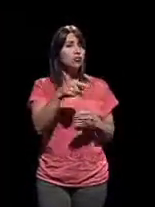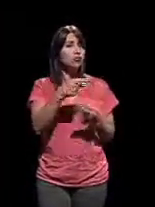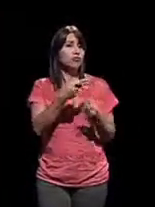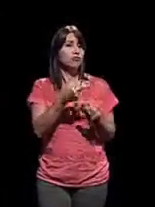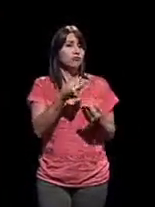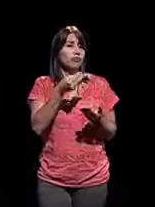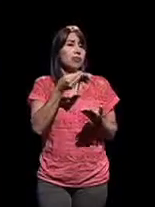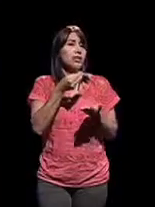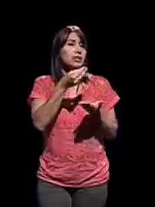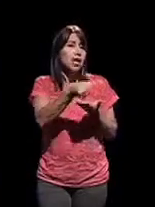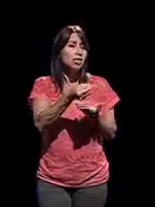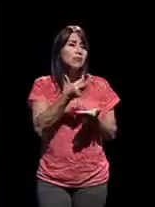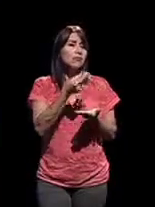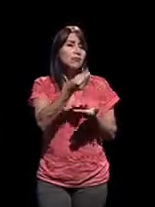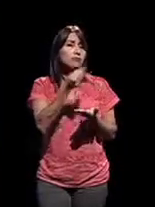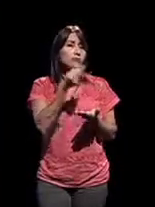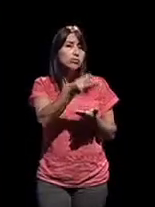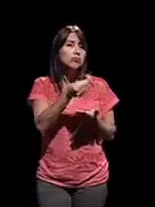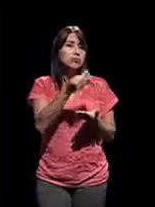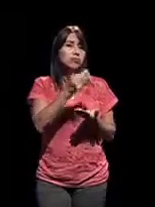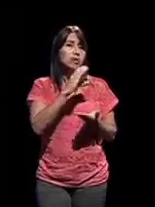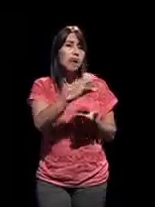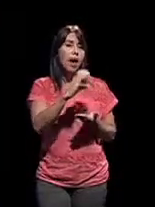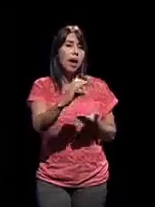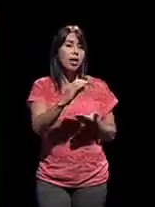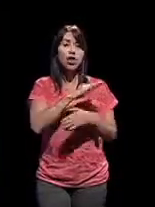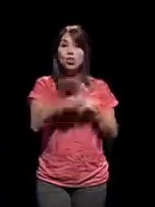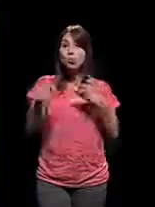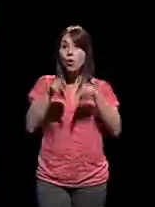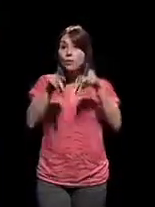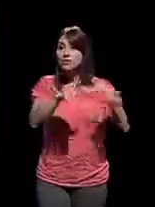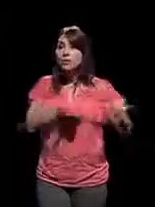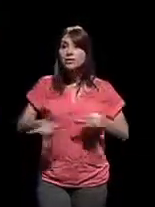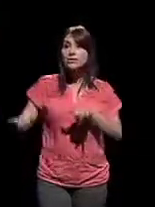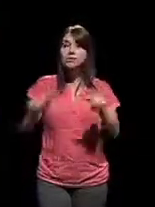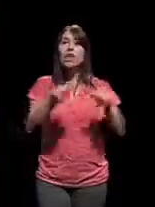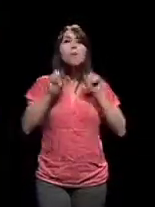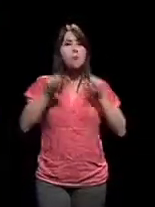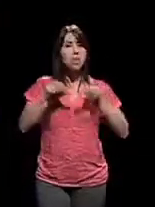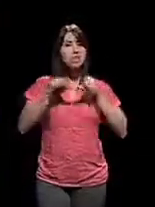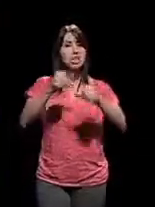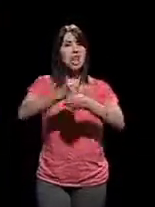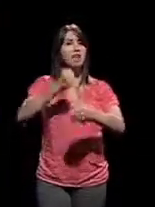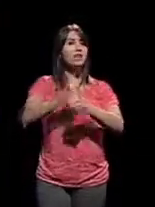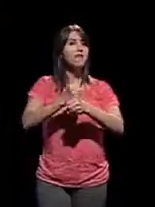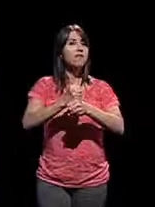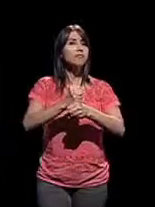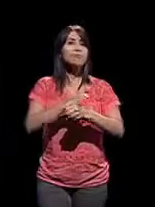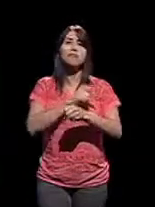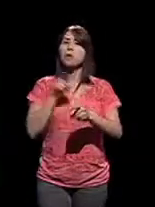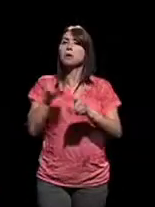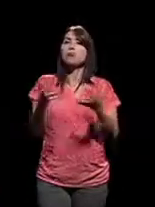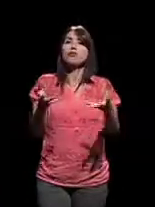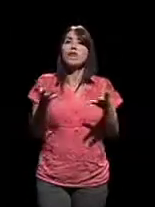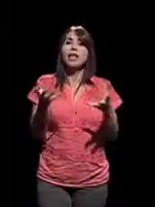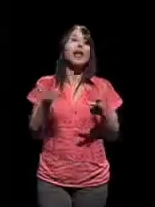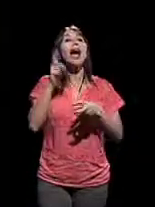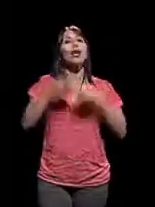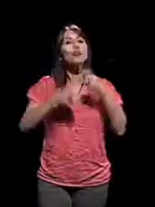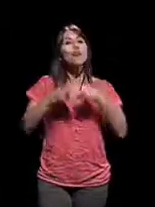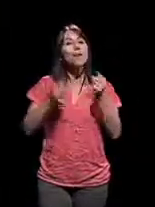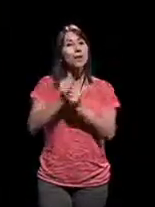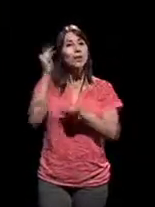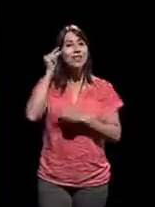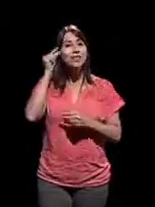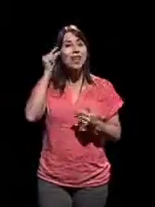recibido remuneración. Entonces, toda esta población tiene que tener el derecho de seguir activa hasta donde quiera. Hay un problema en el Estado y se presenta tanto en población